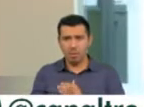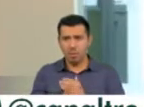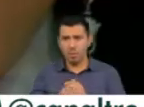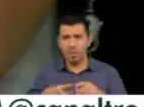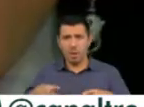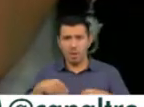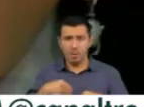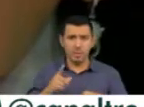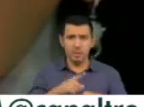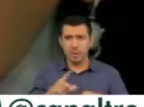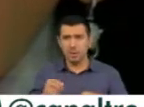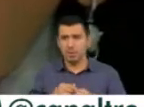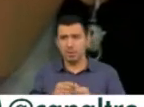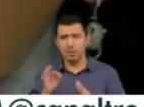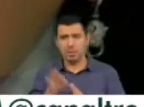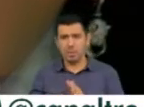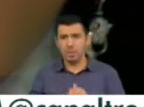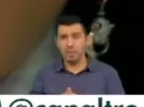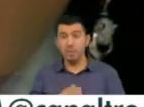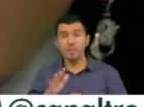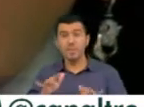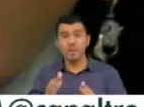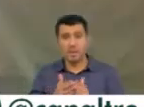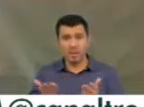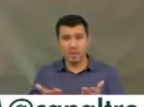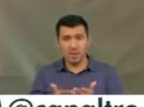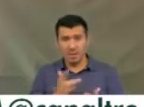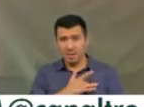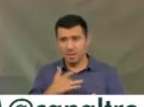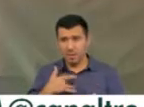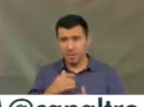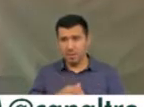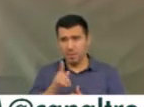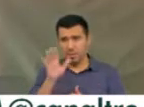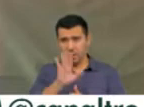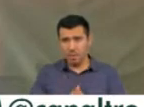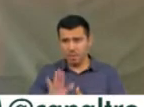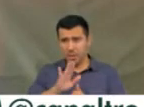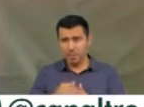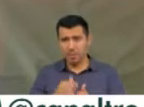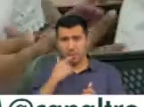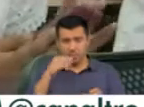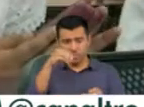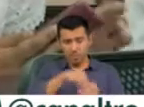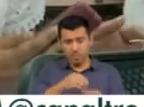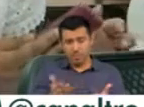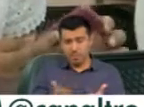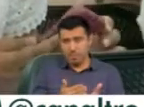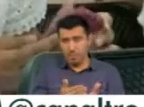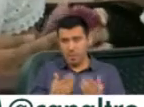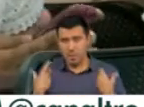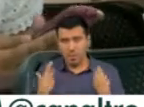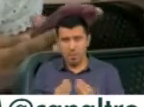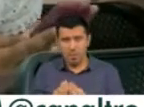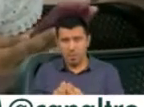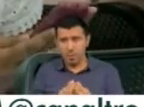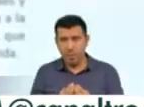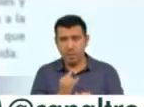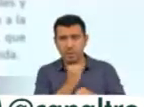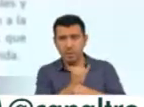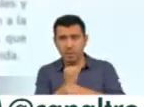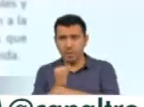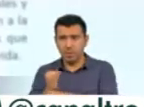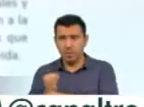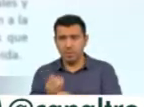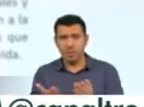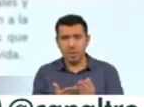aceptarlo o no por su parte la secretaria de salud en el comité departamental señala que en el manual de convivencia de las instituciones académicas